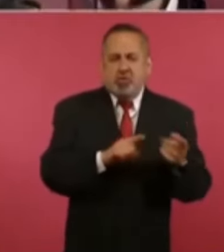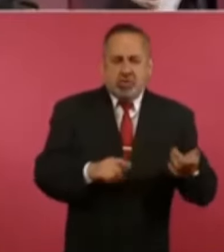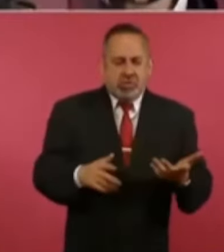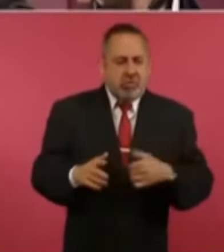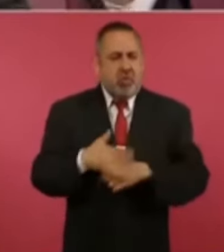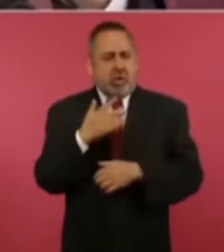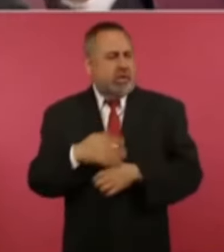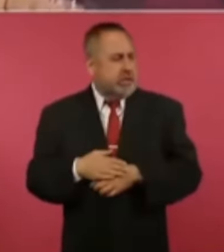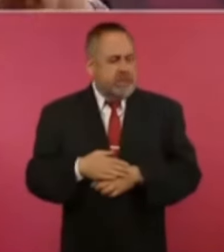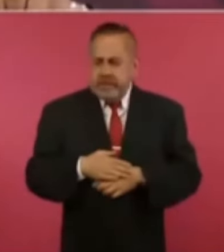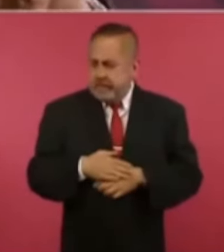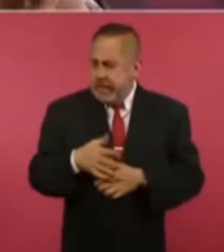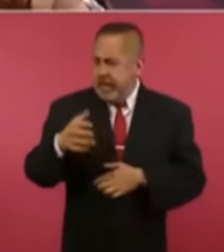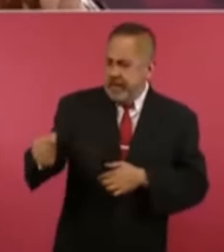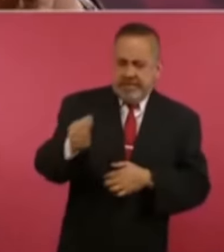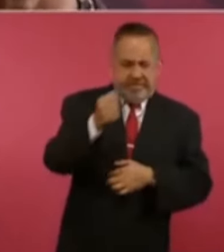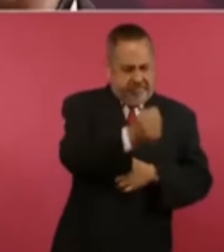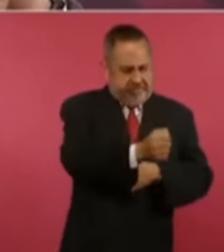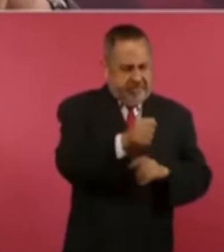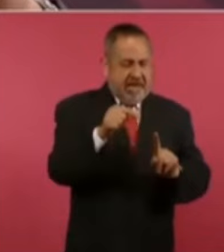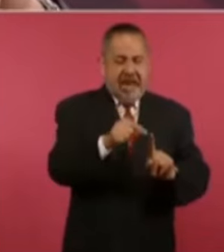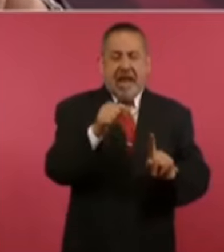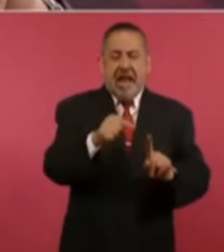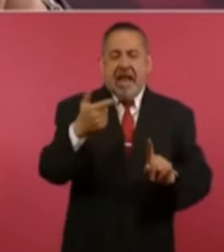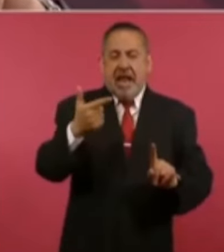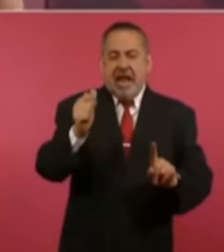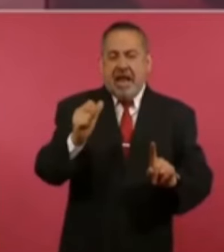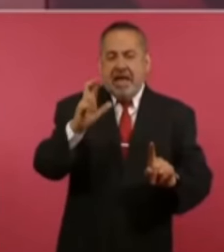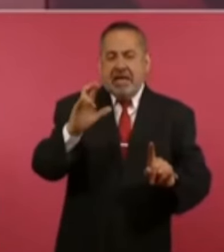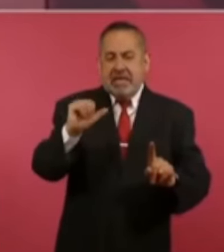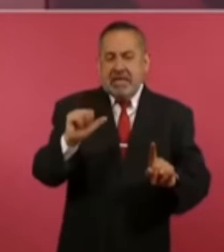poner a García Luna de secretario